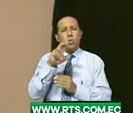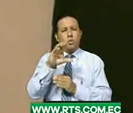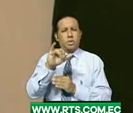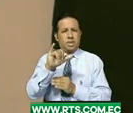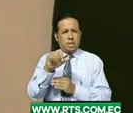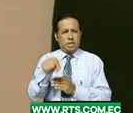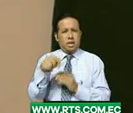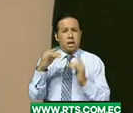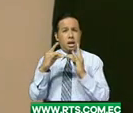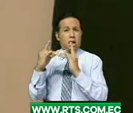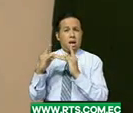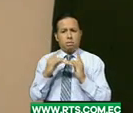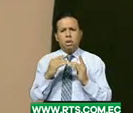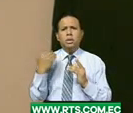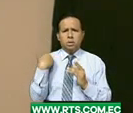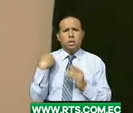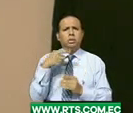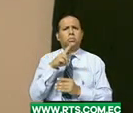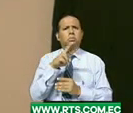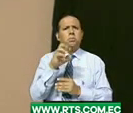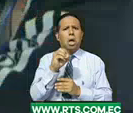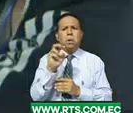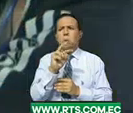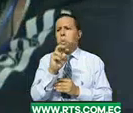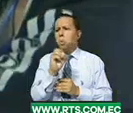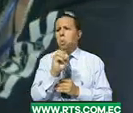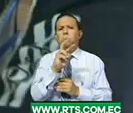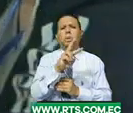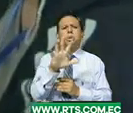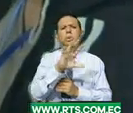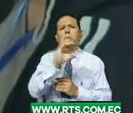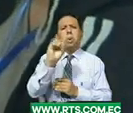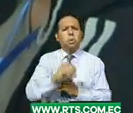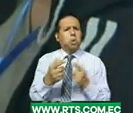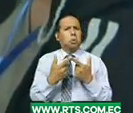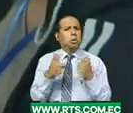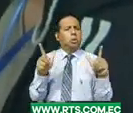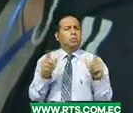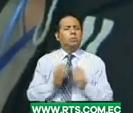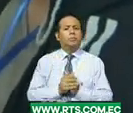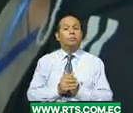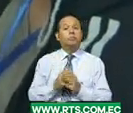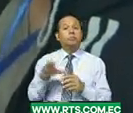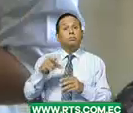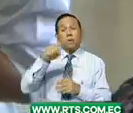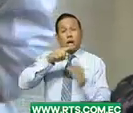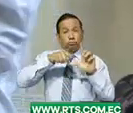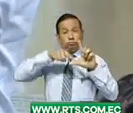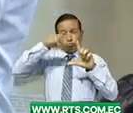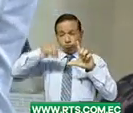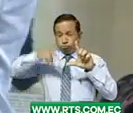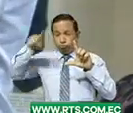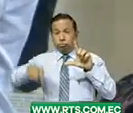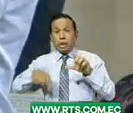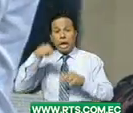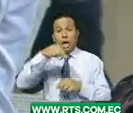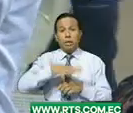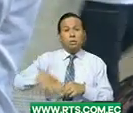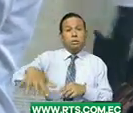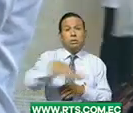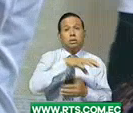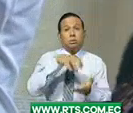un 20%, 25% de disponibilidad. Según estadísticas, en El Oro se han inmunizado a cerca de